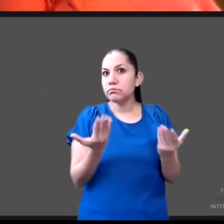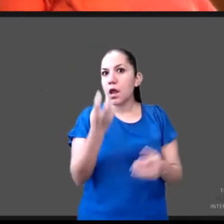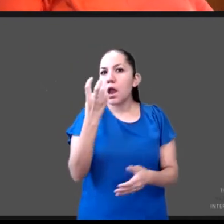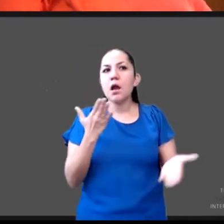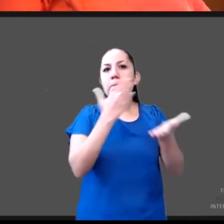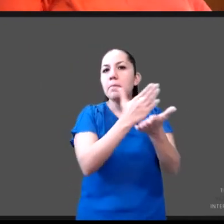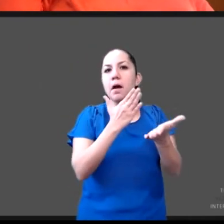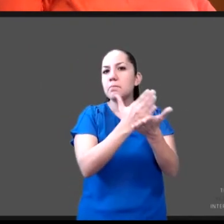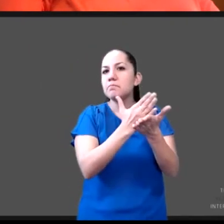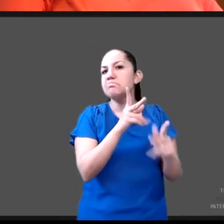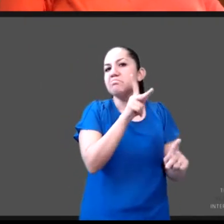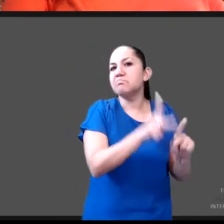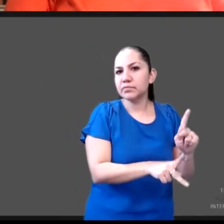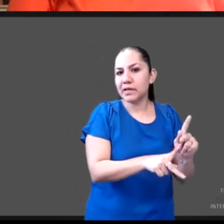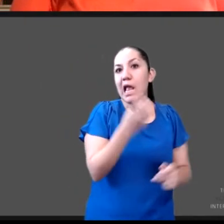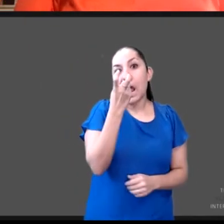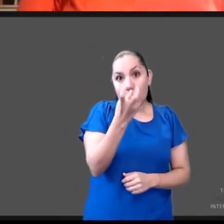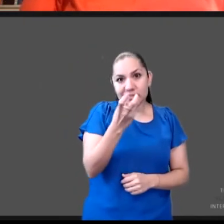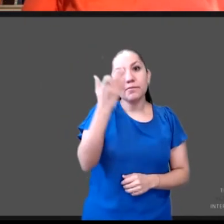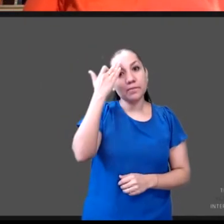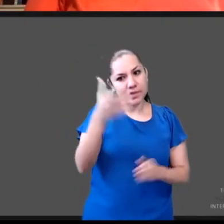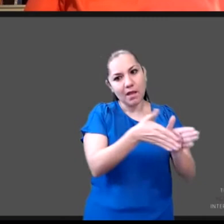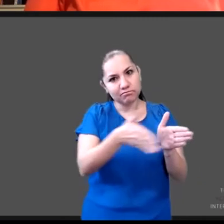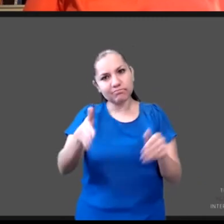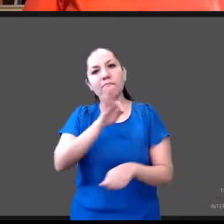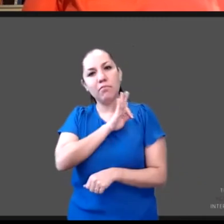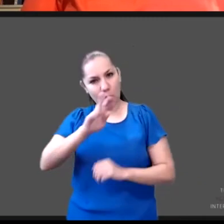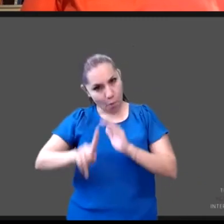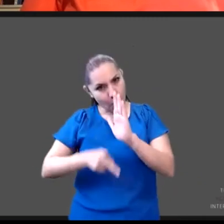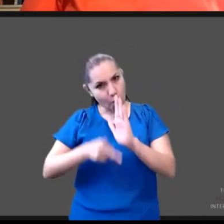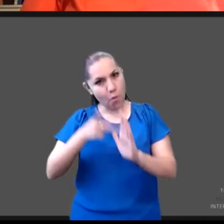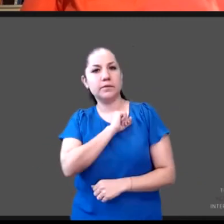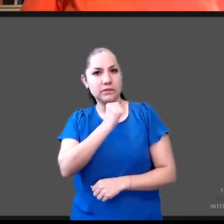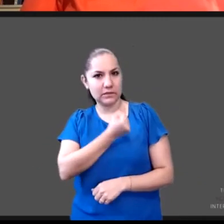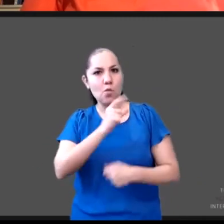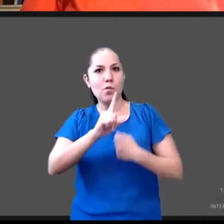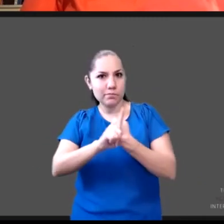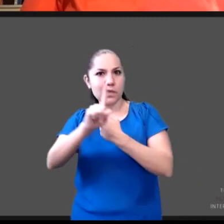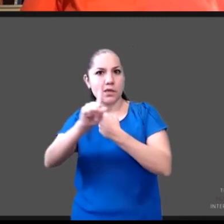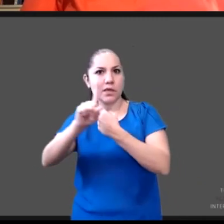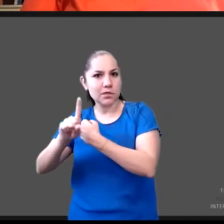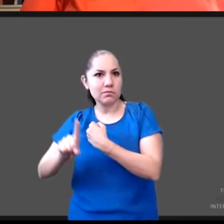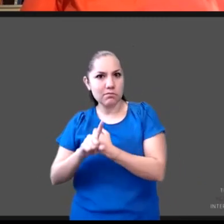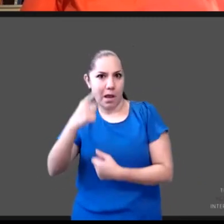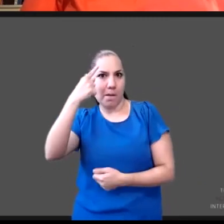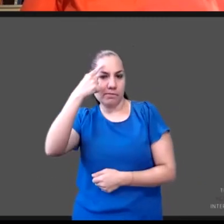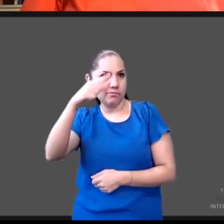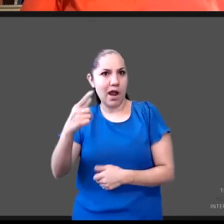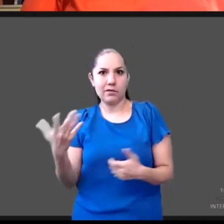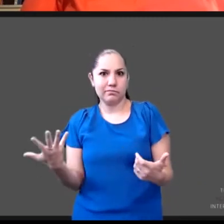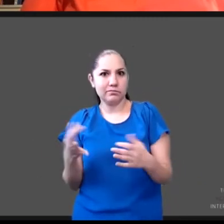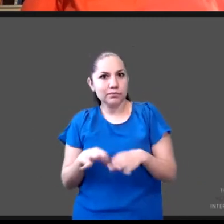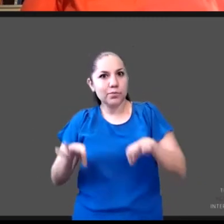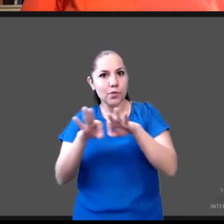de desnutrición crónica. Necesitamos de manera inmediata un programa de acción emergente para prevenir que más niñas y niños caigan en